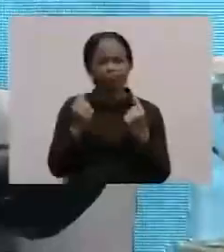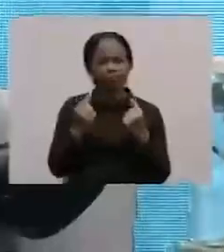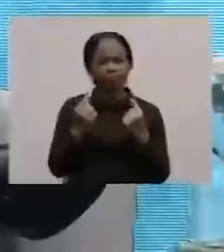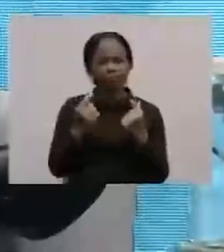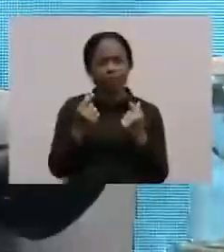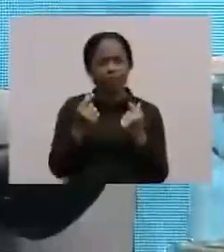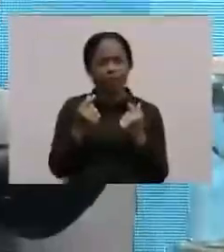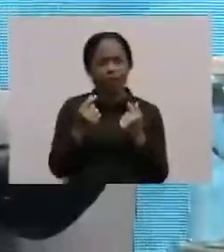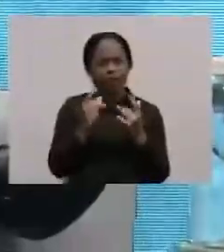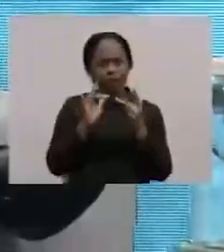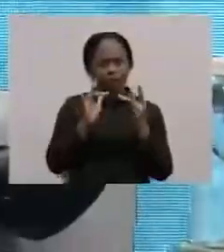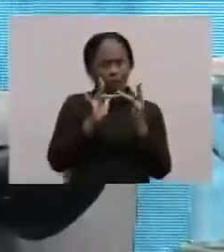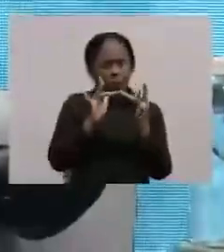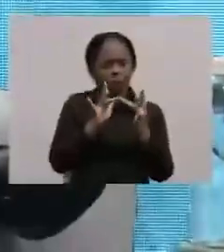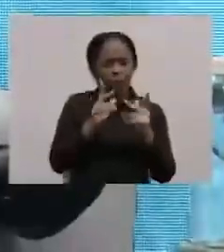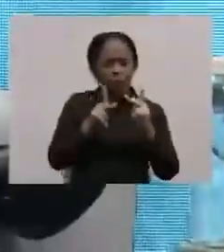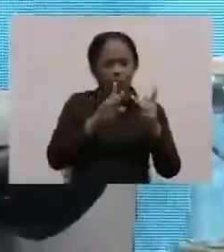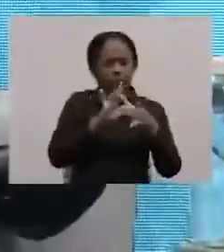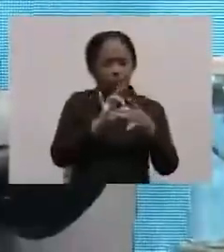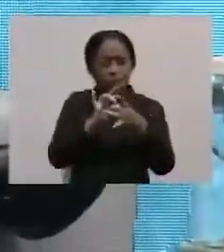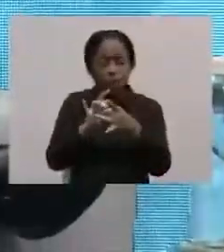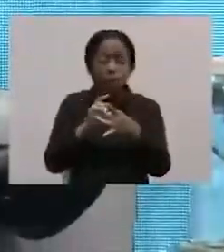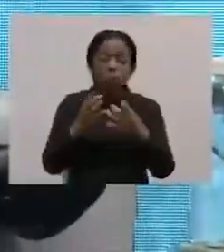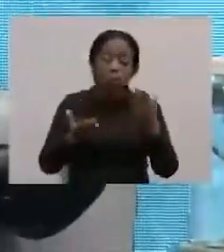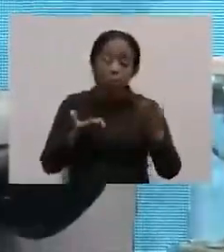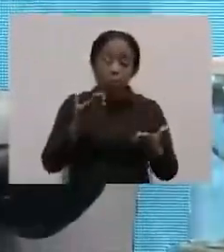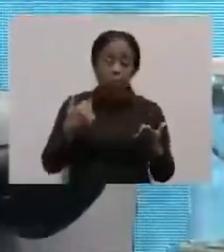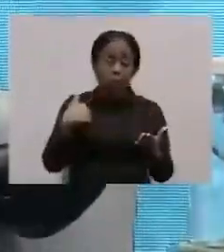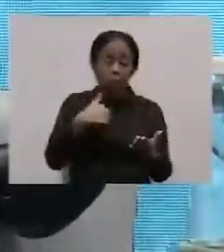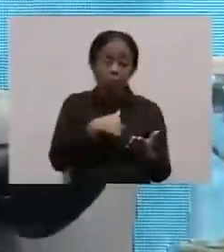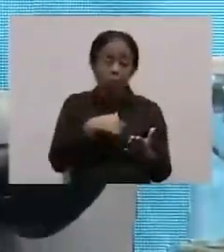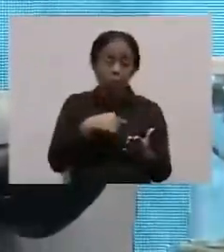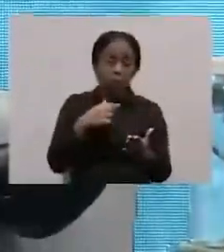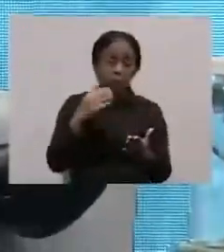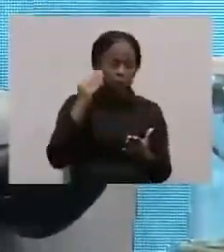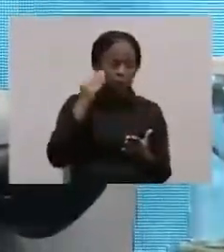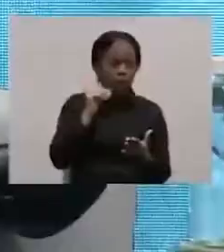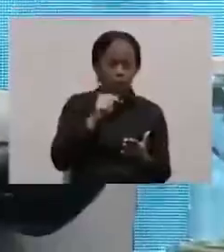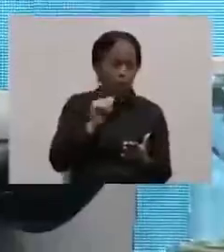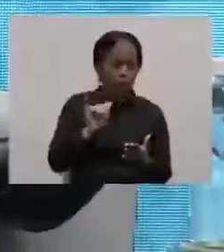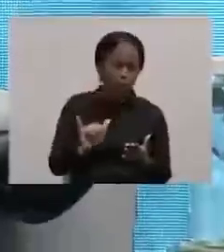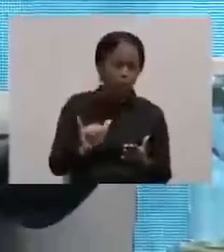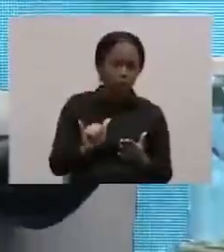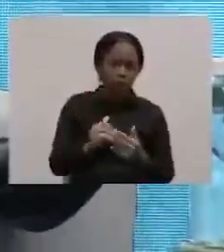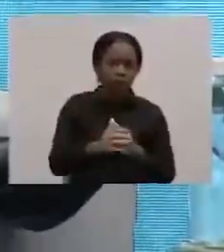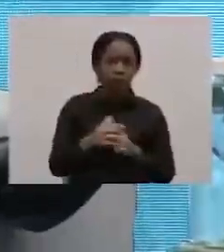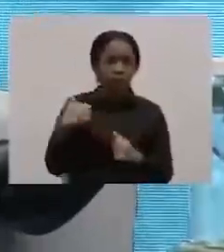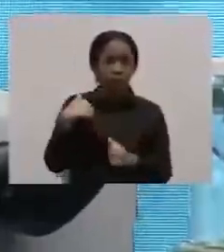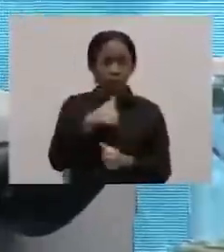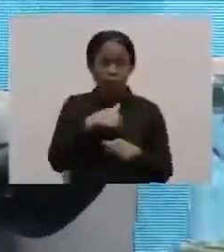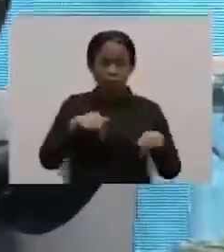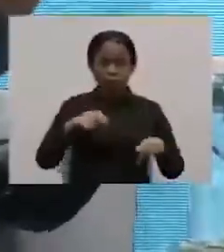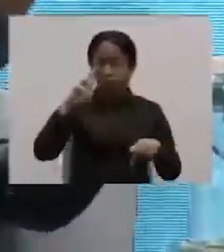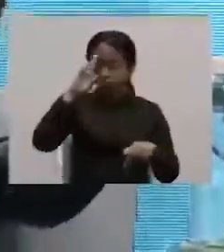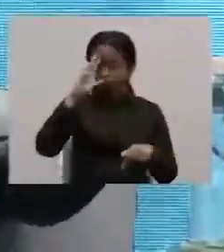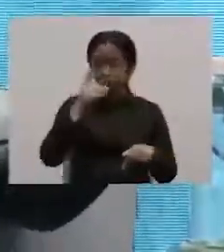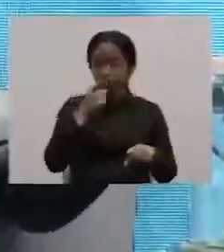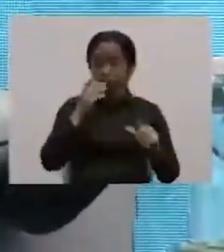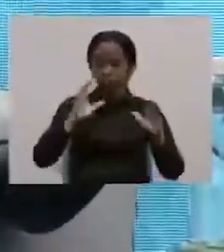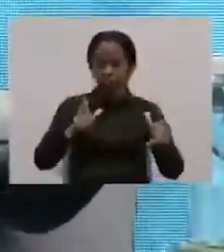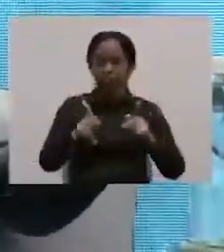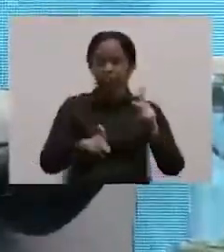tres cosas, aunque no tengamos la conciencia de que es así. Nosotros somos, la República Dominicana es una nación